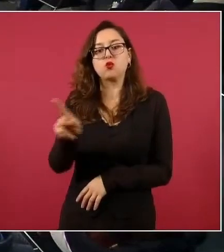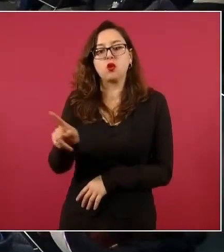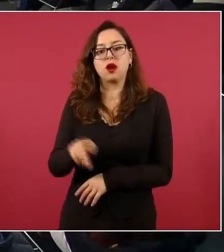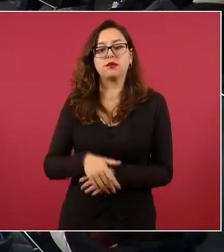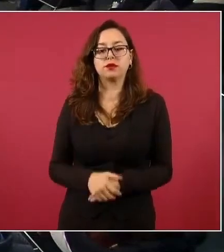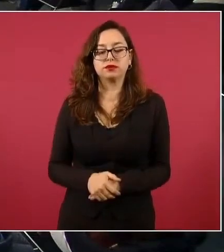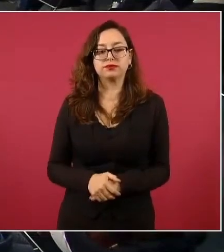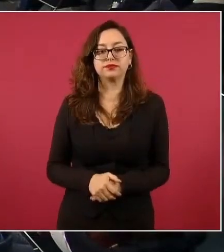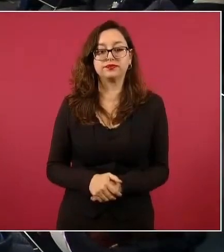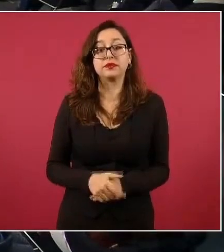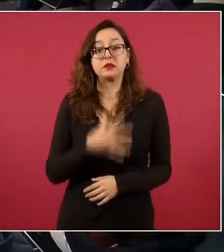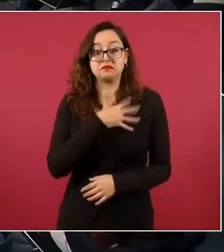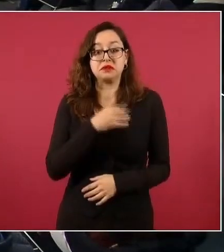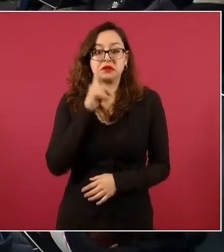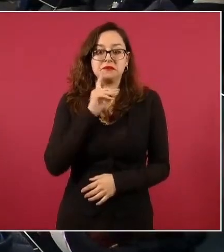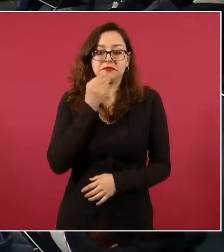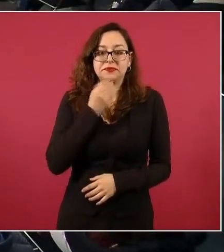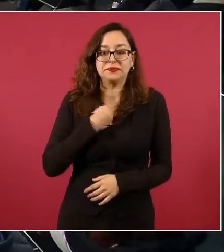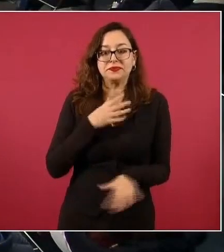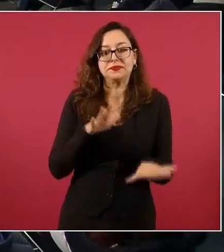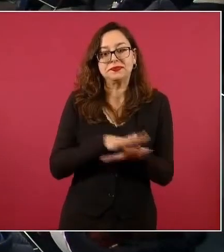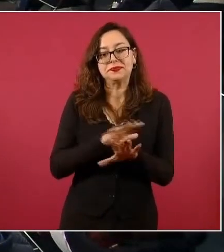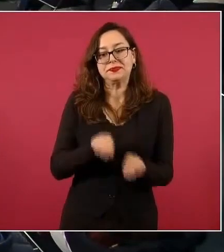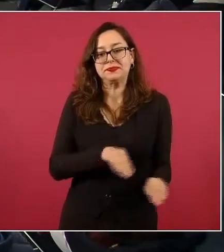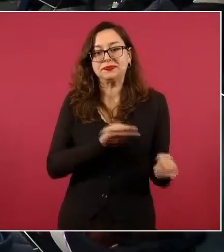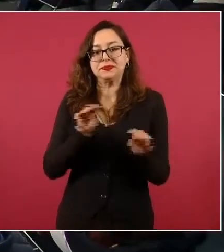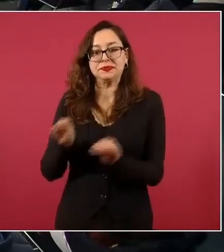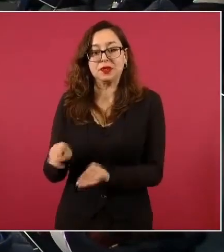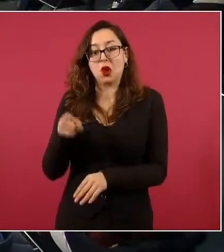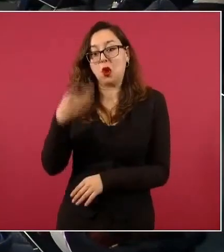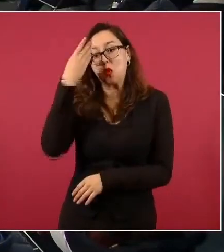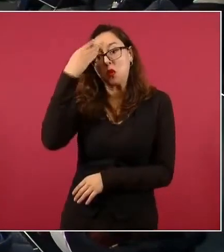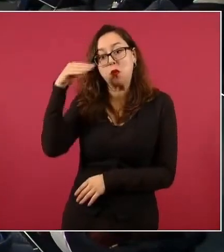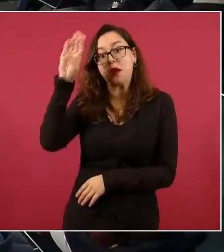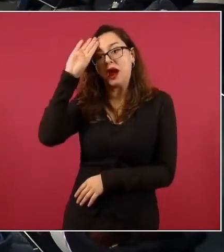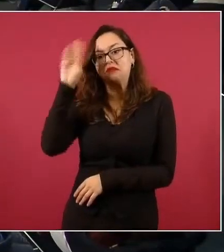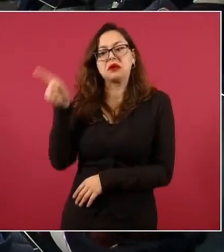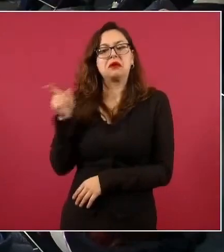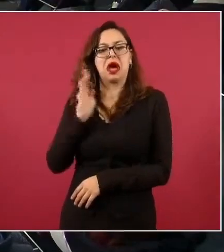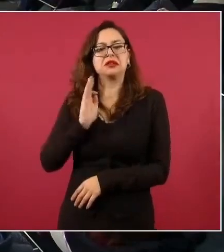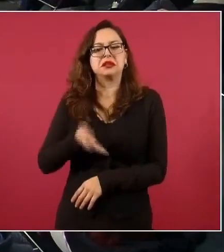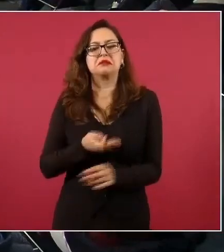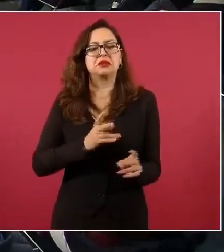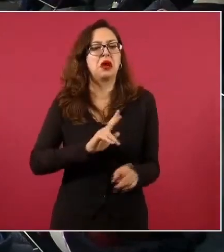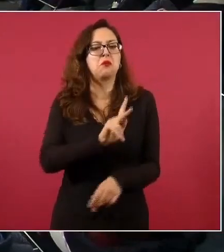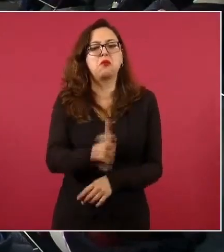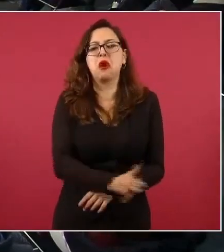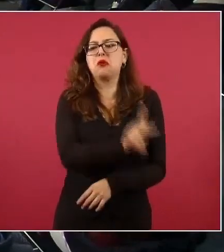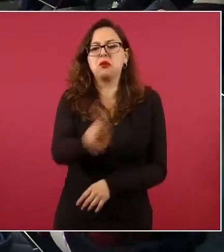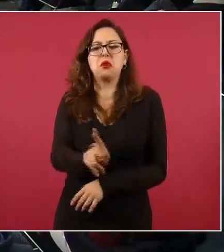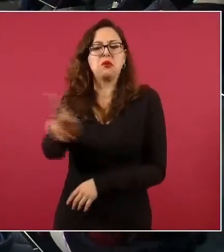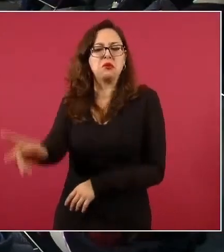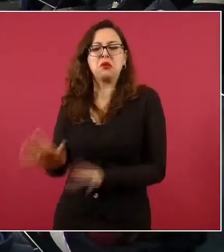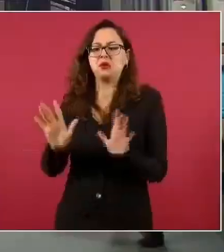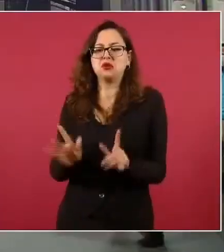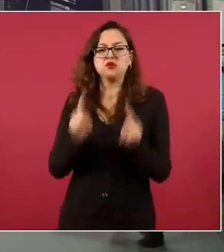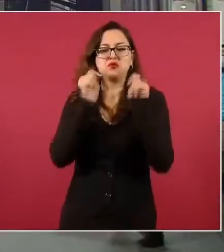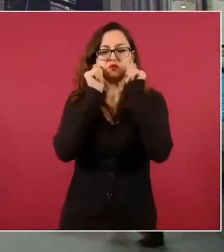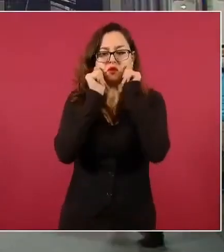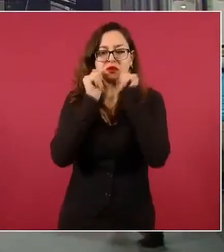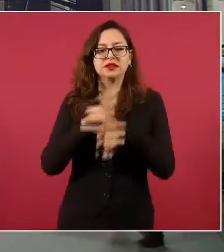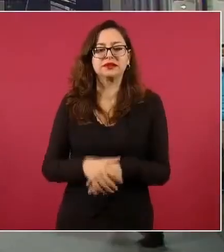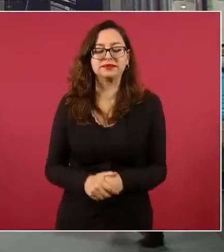un cubano sí iría a Putla, pues, feliz de la vida. Sí. Ahora ponla de